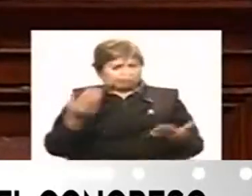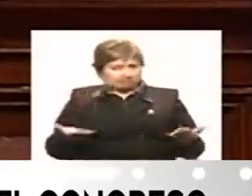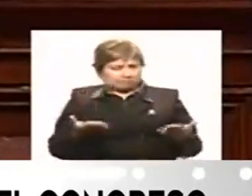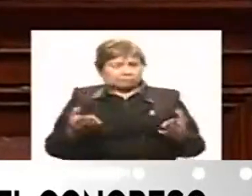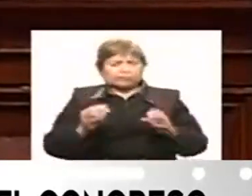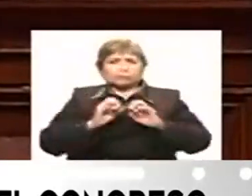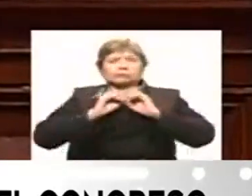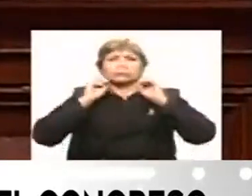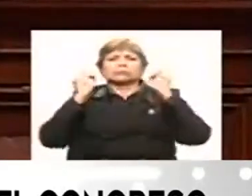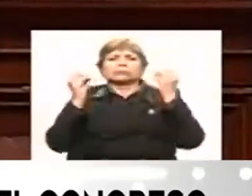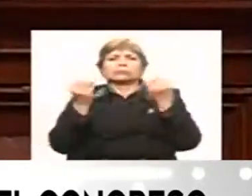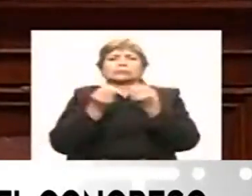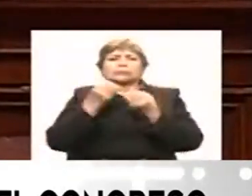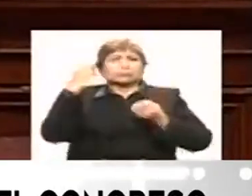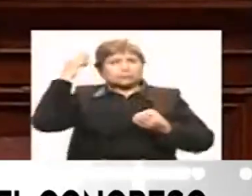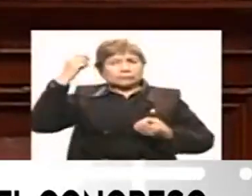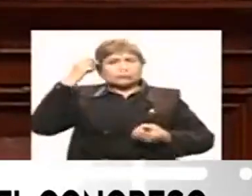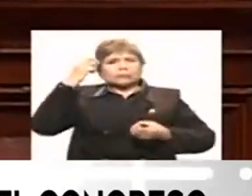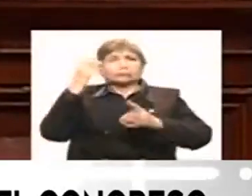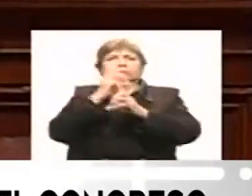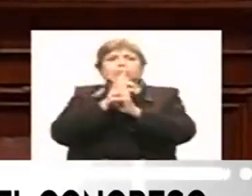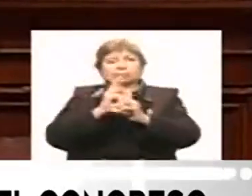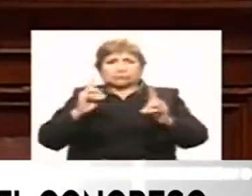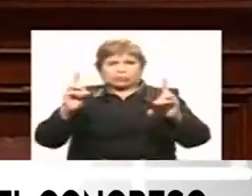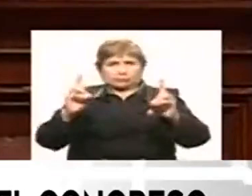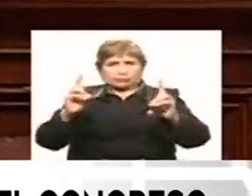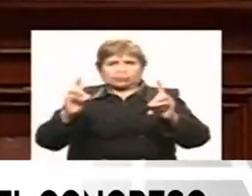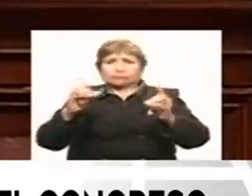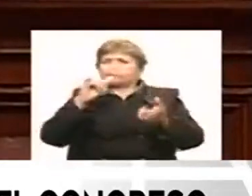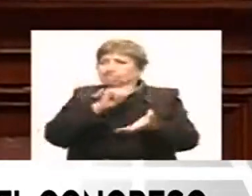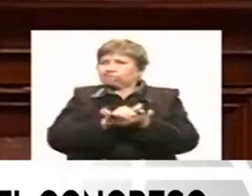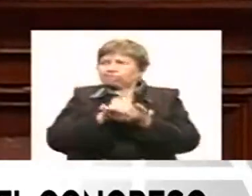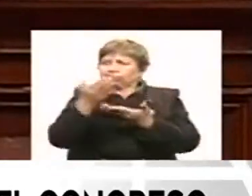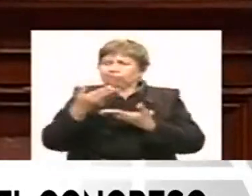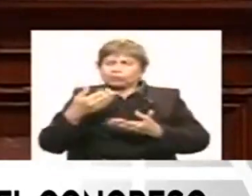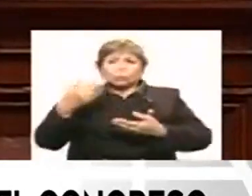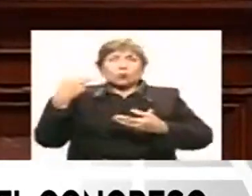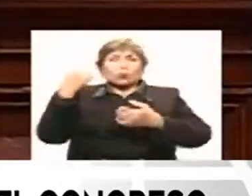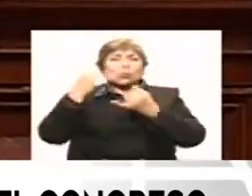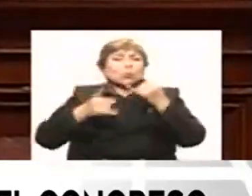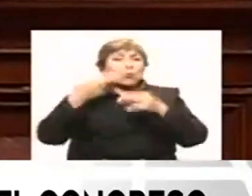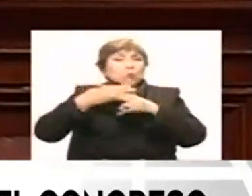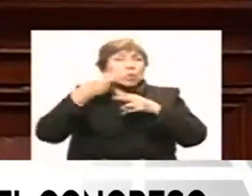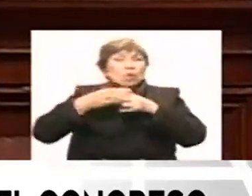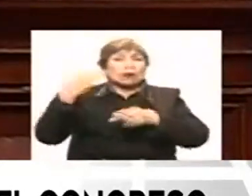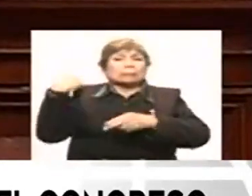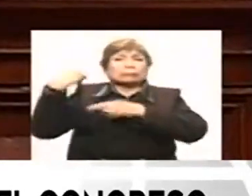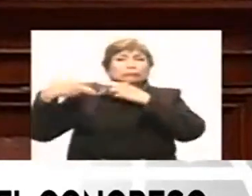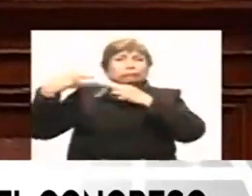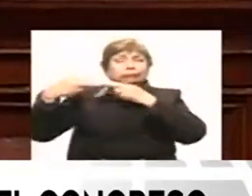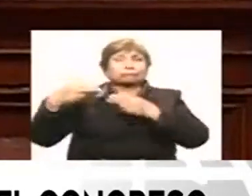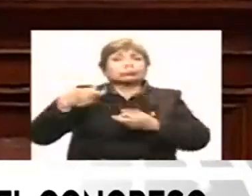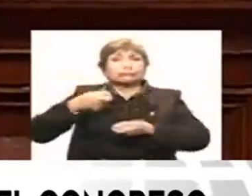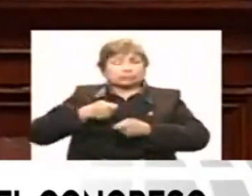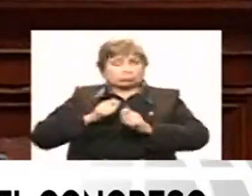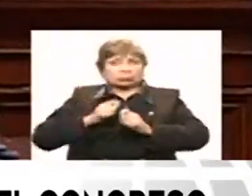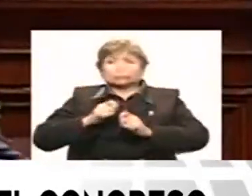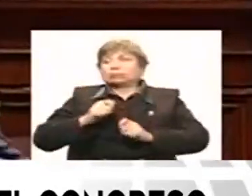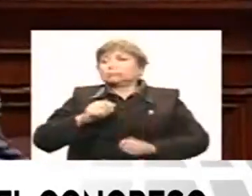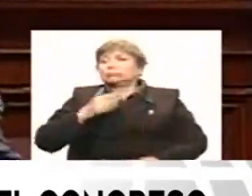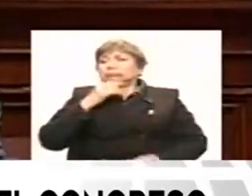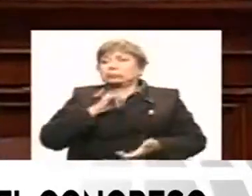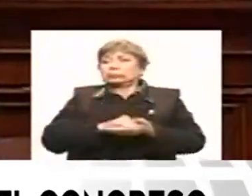a una organización política democrática y llevar un apellido de tradición en acción popular que